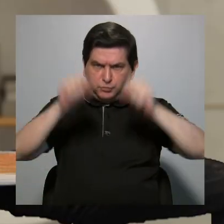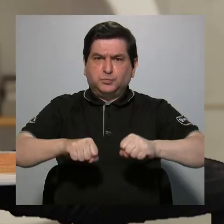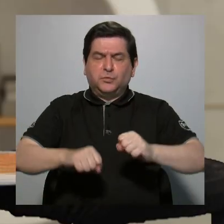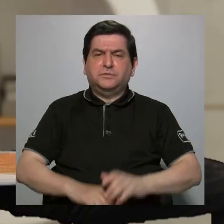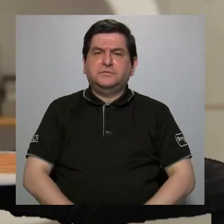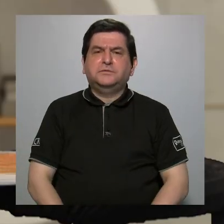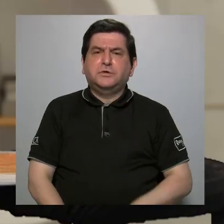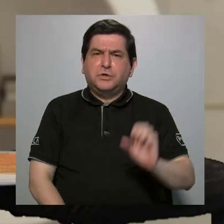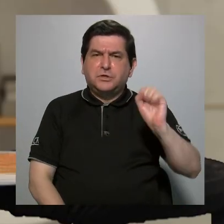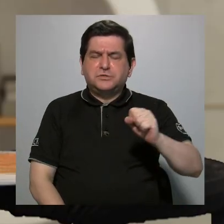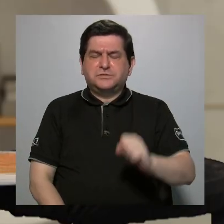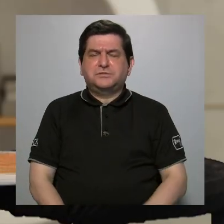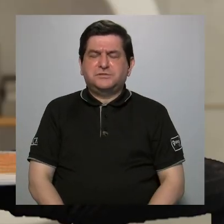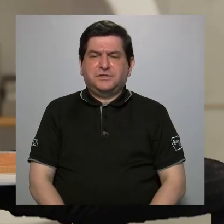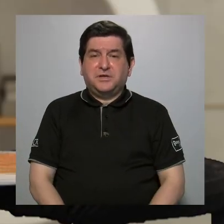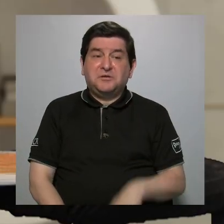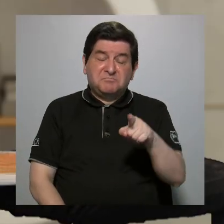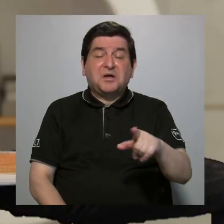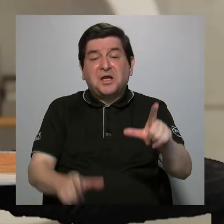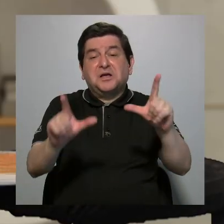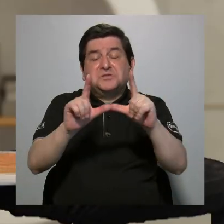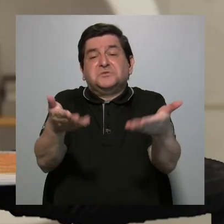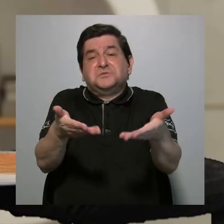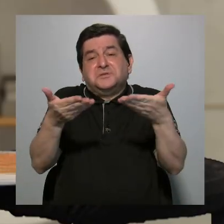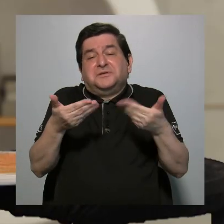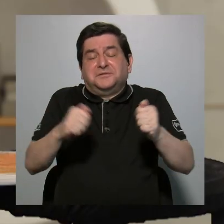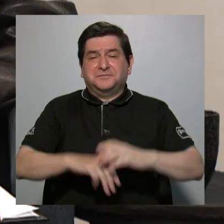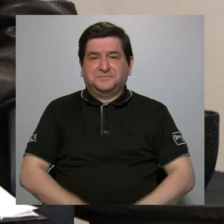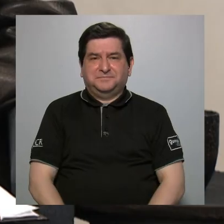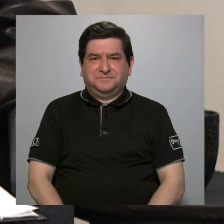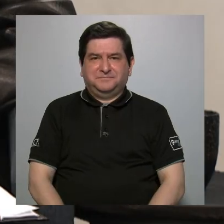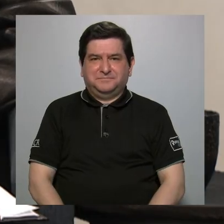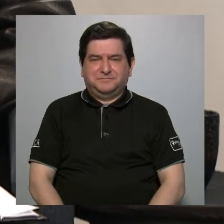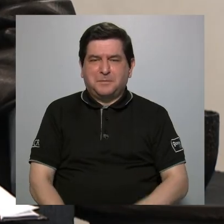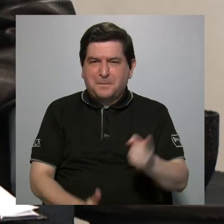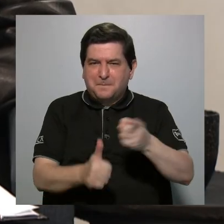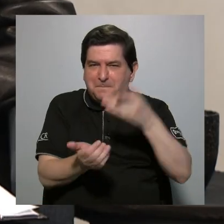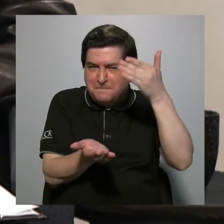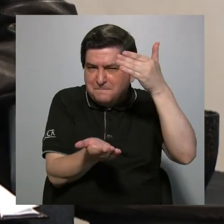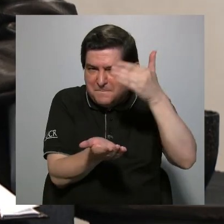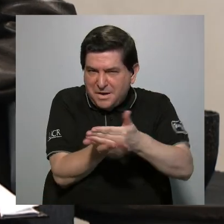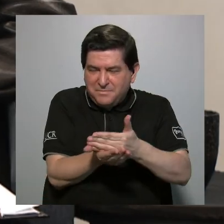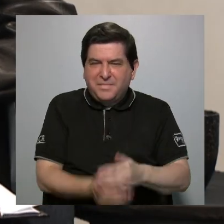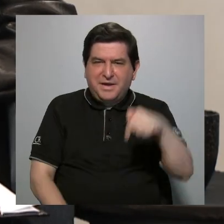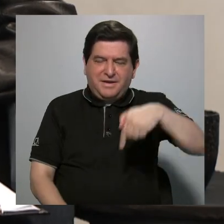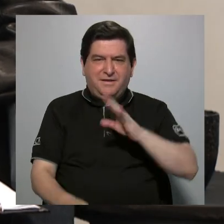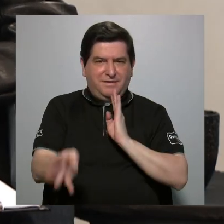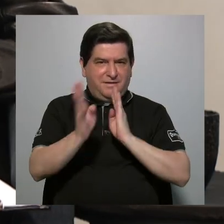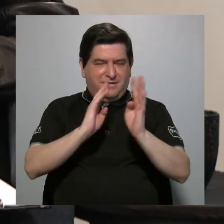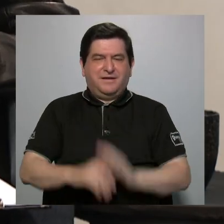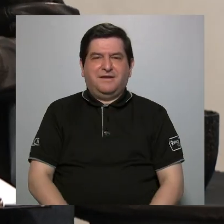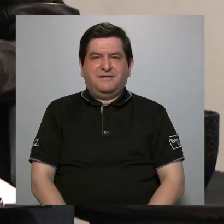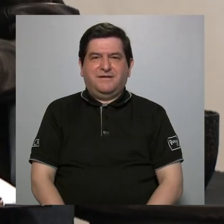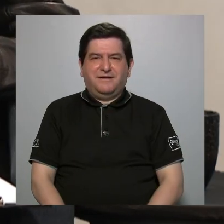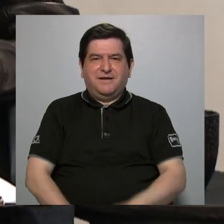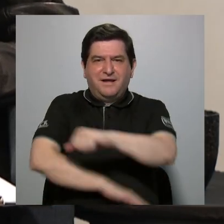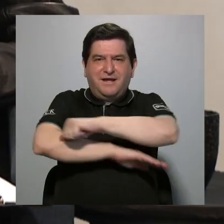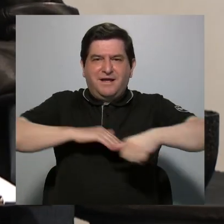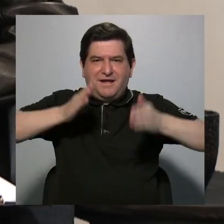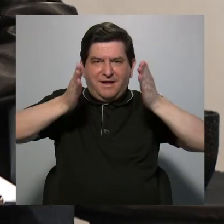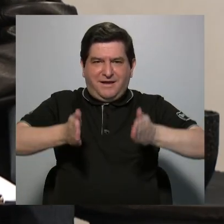logré obtener esos títulos, ¿no? Claro. Vamos a hacer una primera pausa. Estamos conversando con